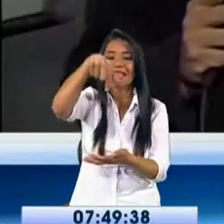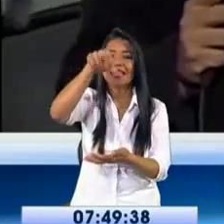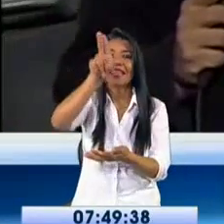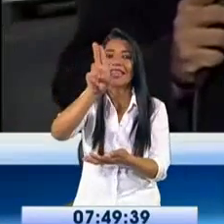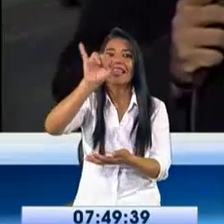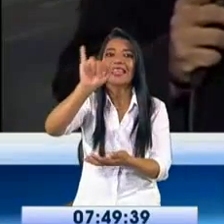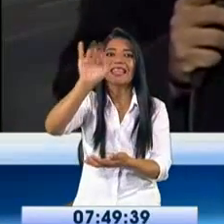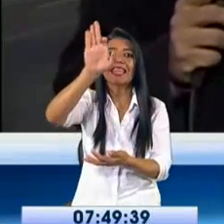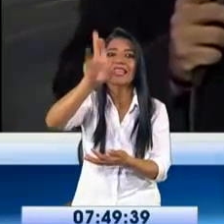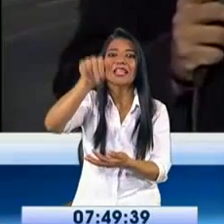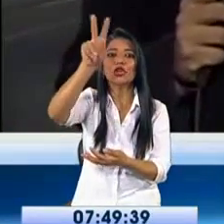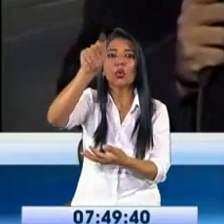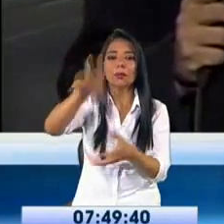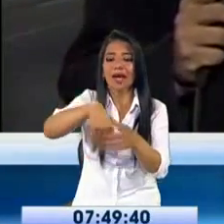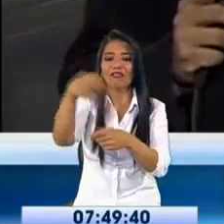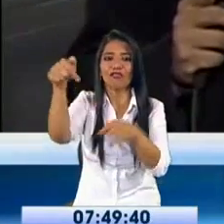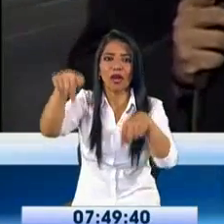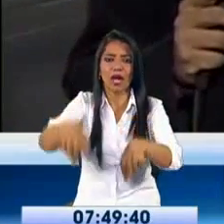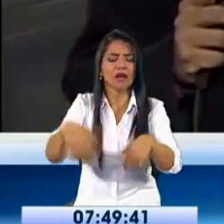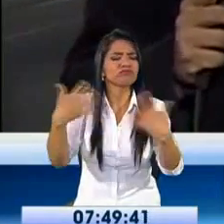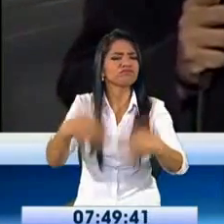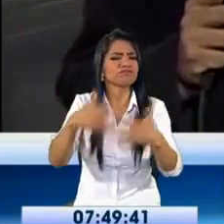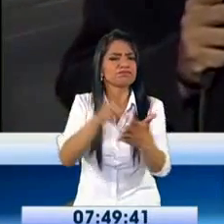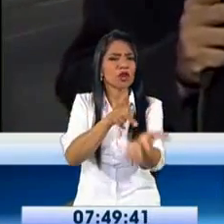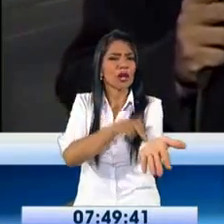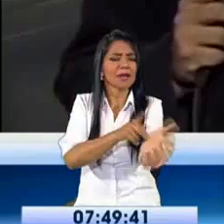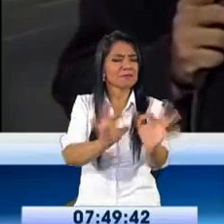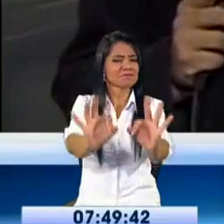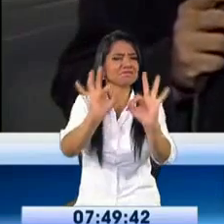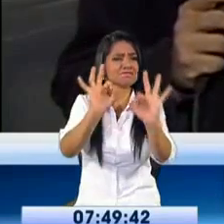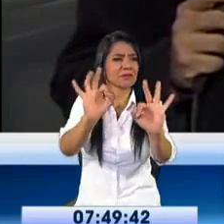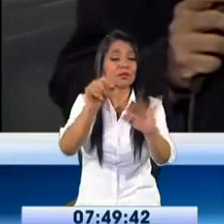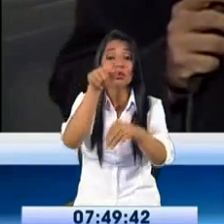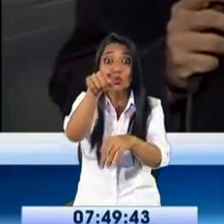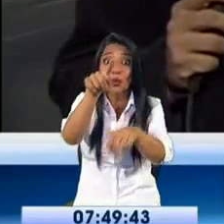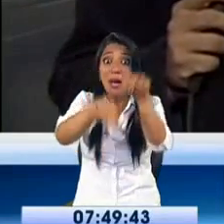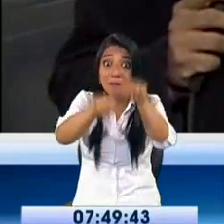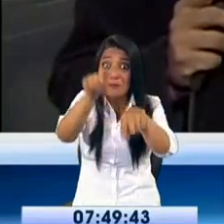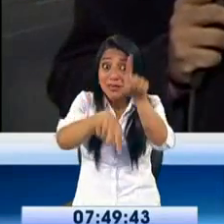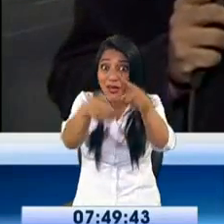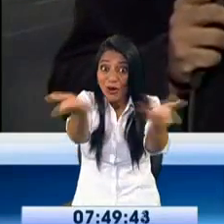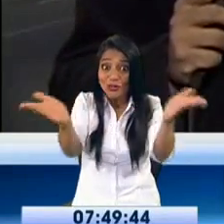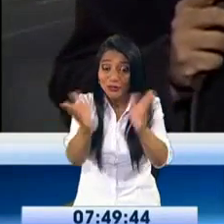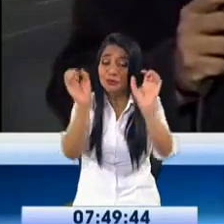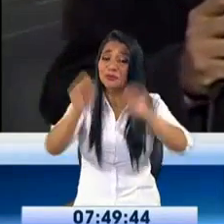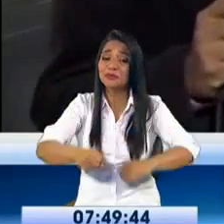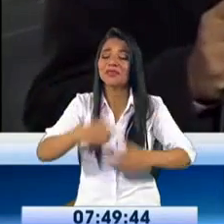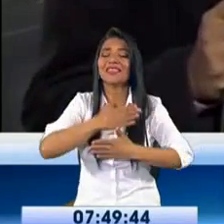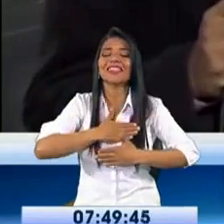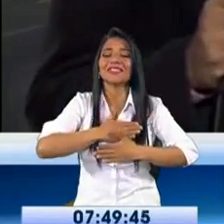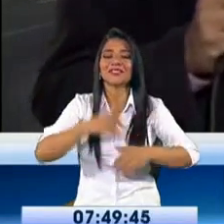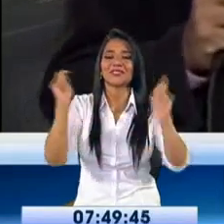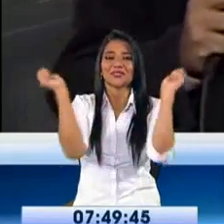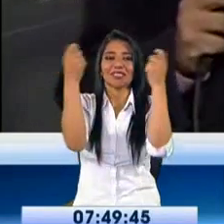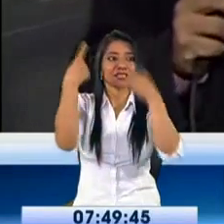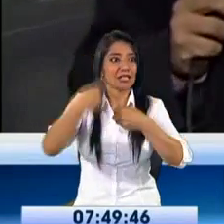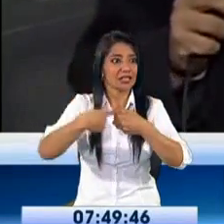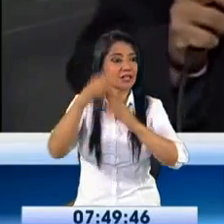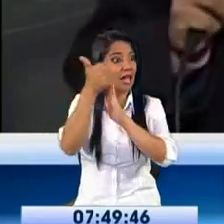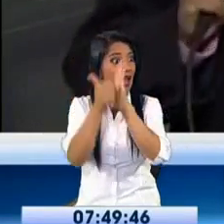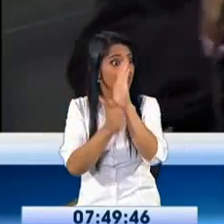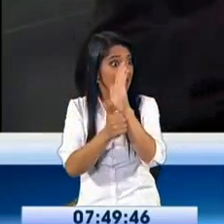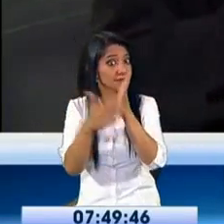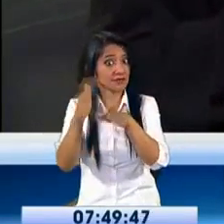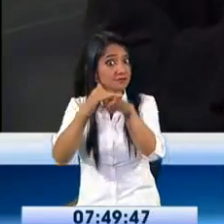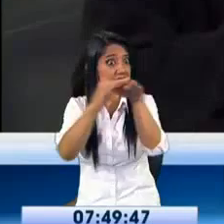de Convenciones Quitumbe. Vamos a tener un programa lleno de sorpresas para que usted, amigo televidente, disfrute con nosotros de estas fiestas de Quito. Artistas invitados,